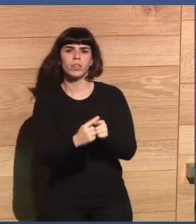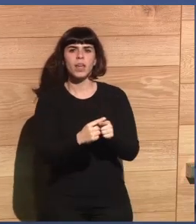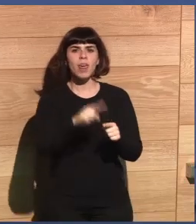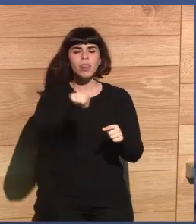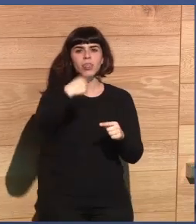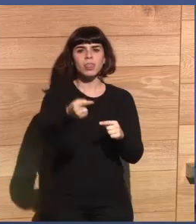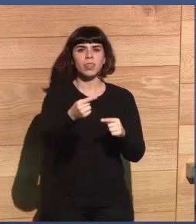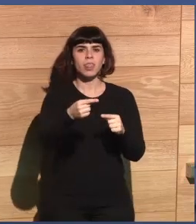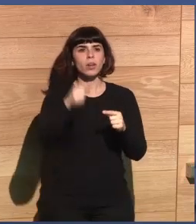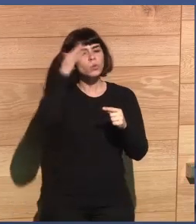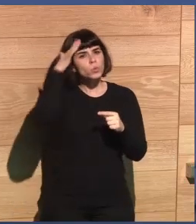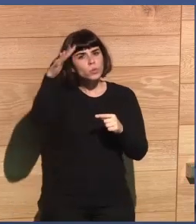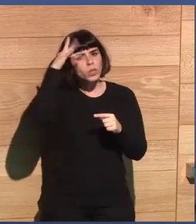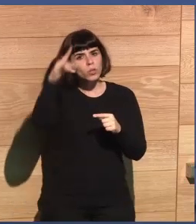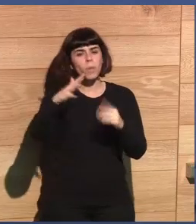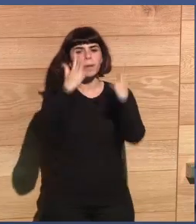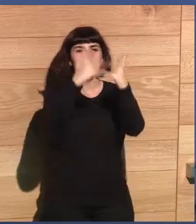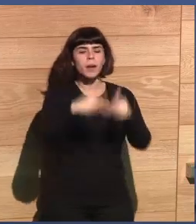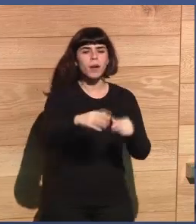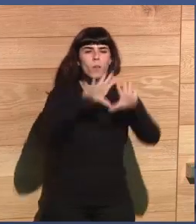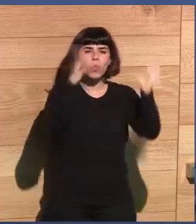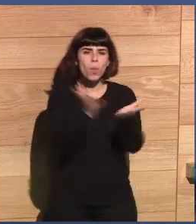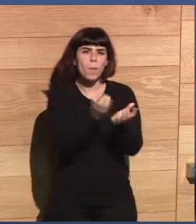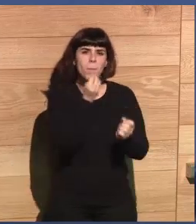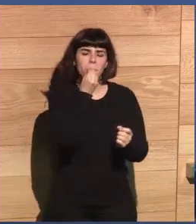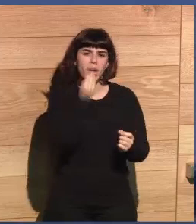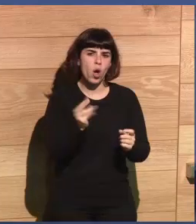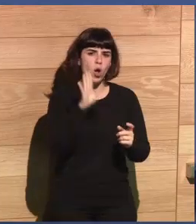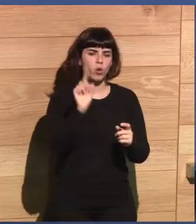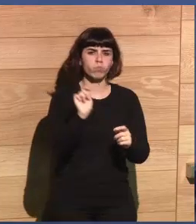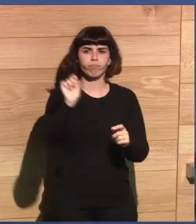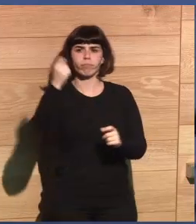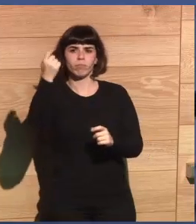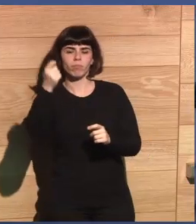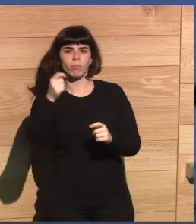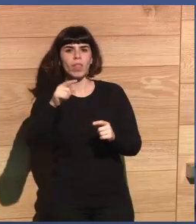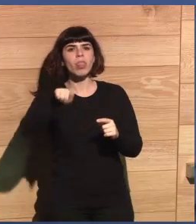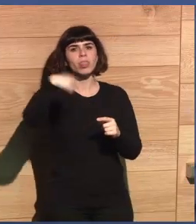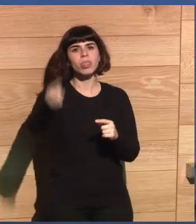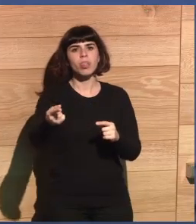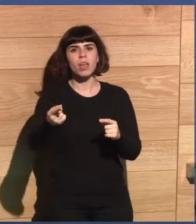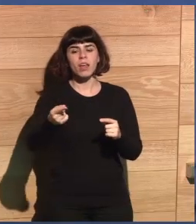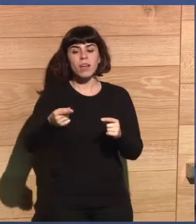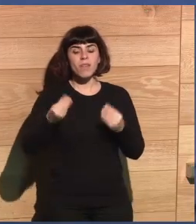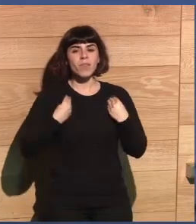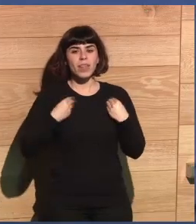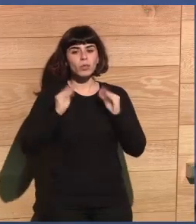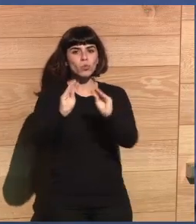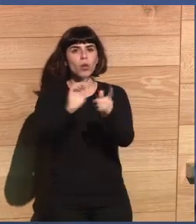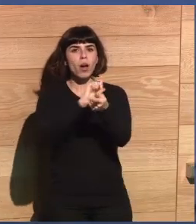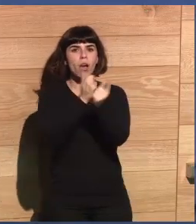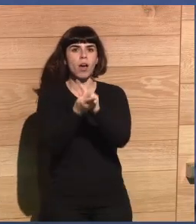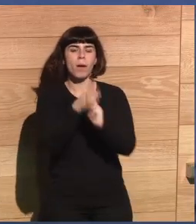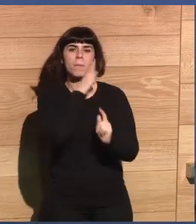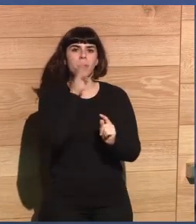las mejores matemáticas del mundo. Pero entonces algo pasó que cambió el rumbo de su vida. Su madre, que ya era muy mayor, se puso muy enferma